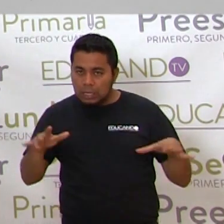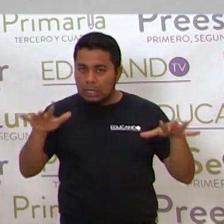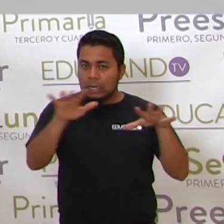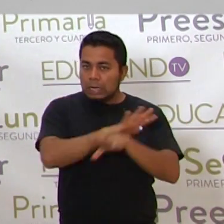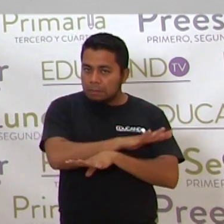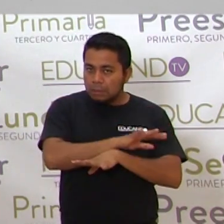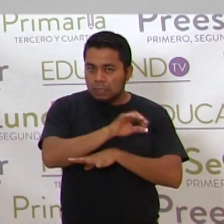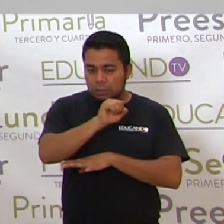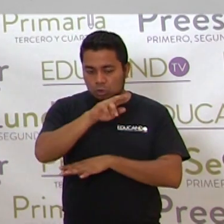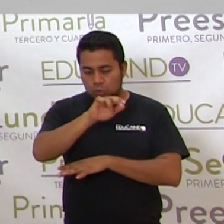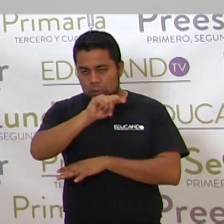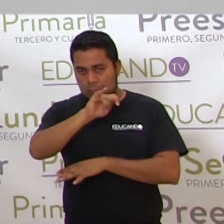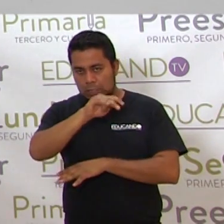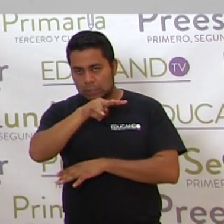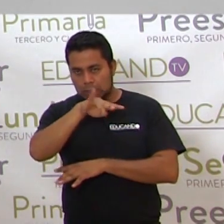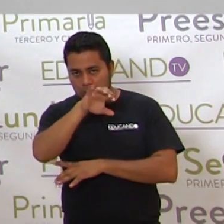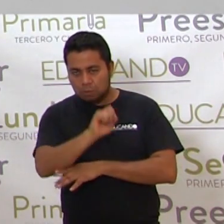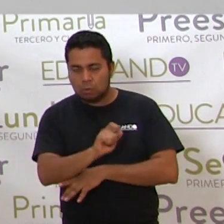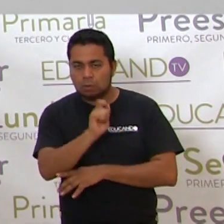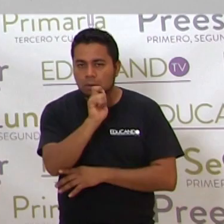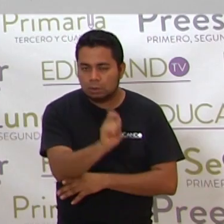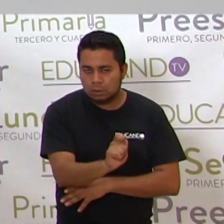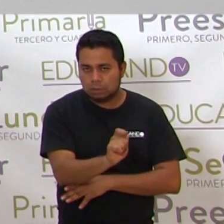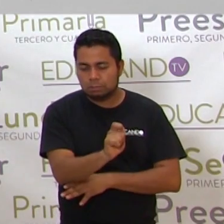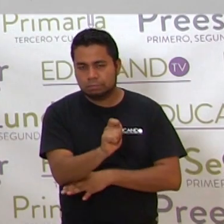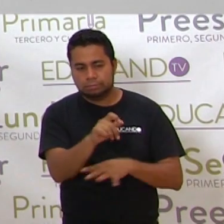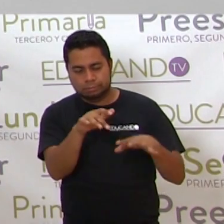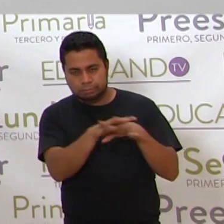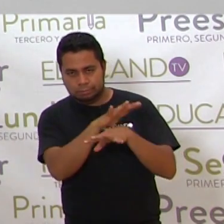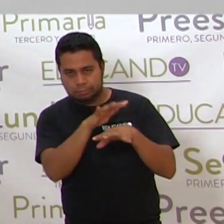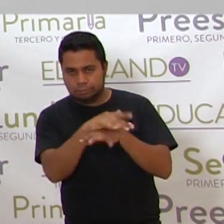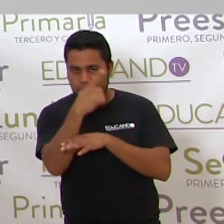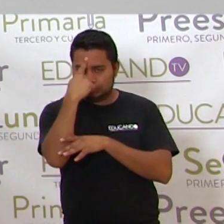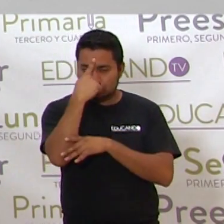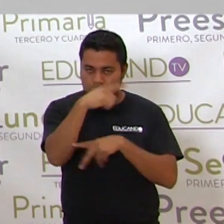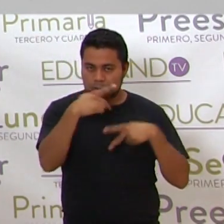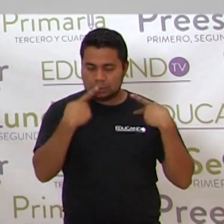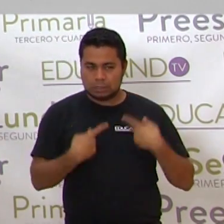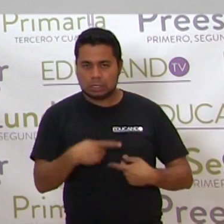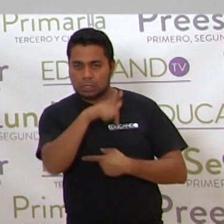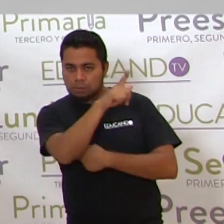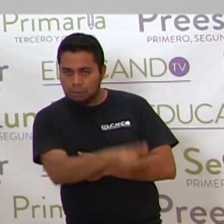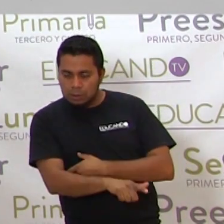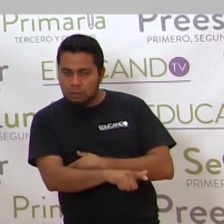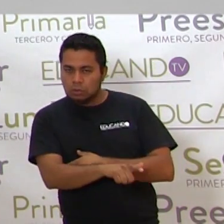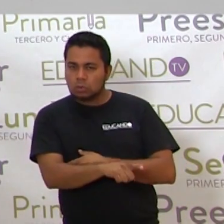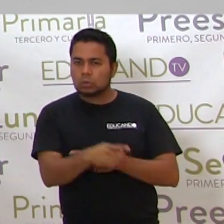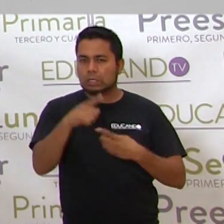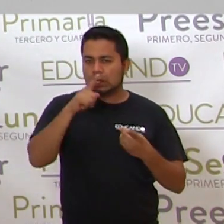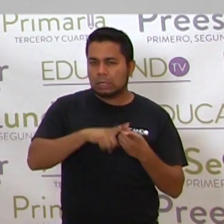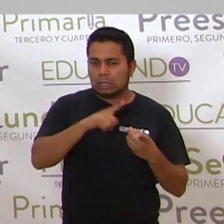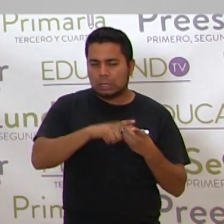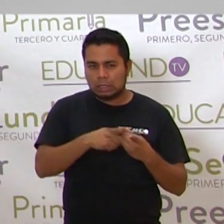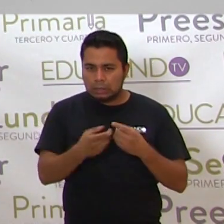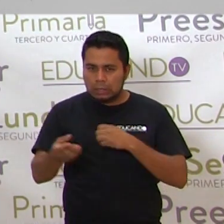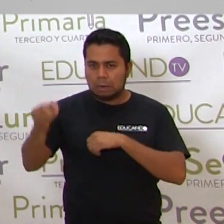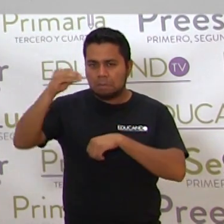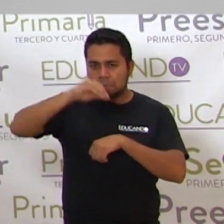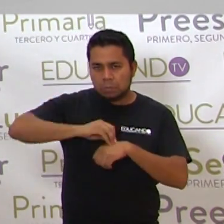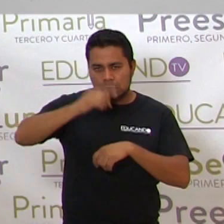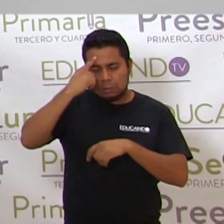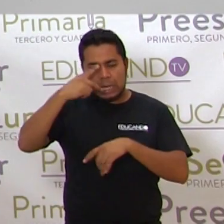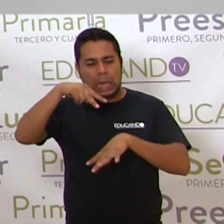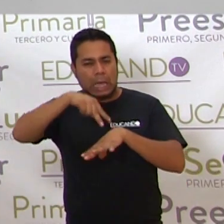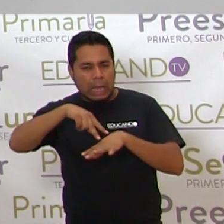al sustantivo. O sea, van a modificar al sujeto donde se nombra o designa a